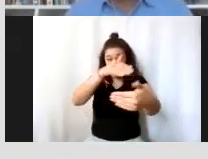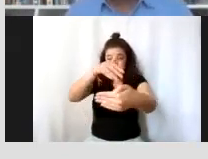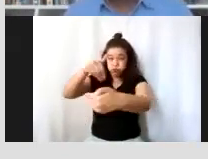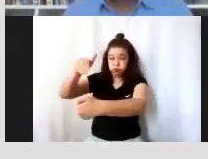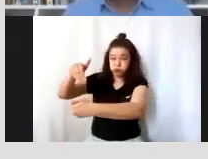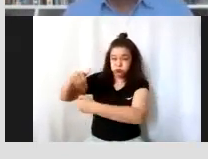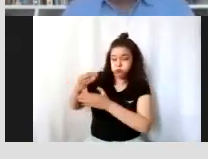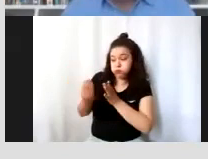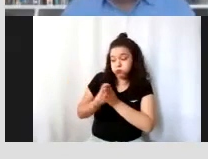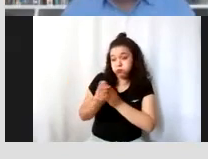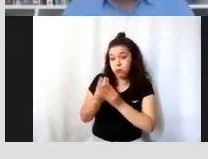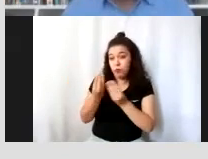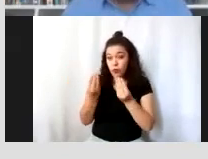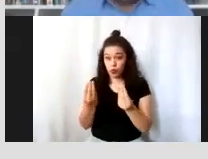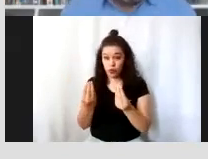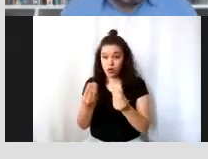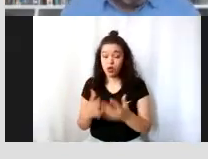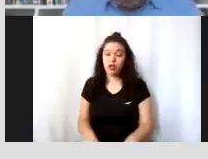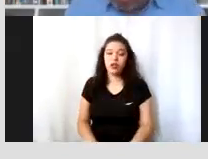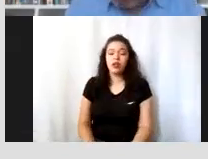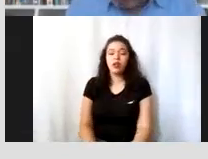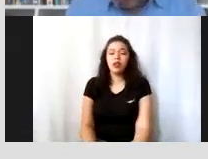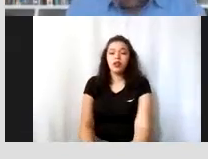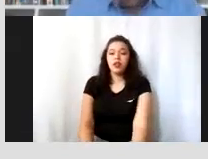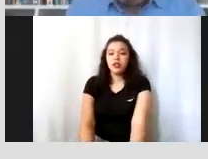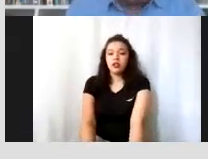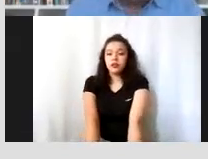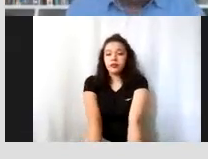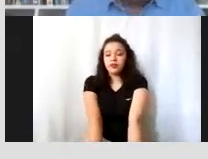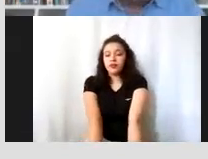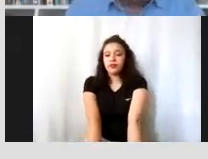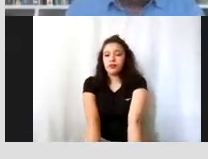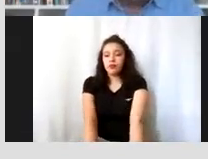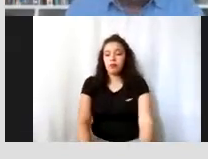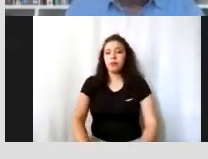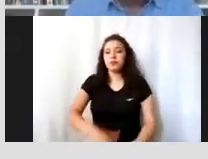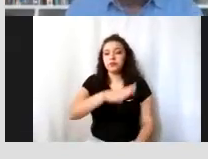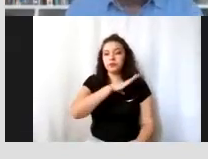datos personales, muchísimos. Generalmente,